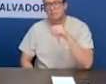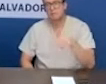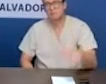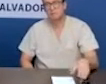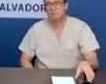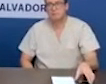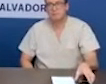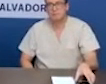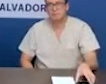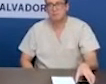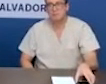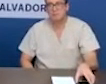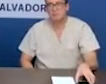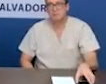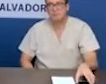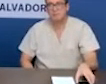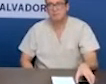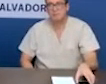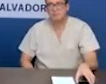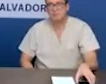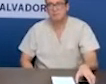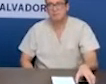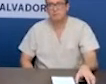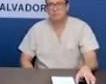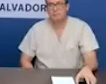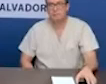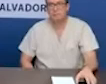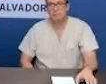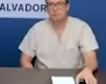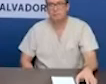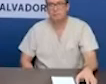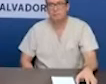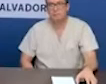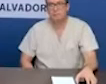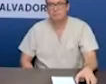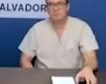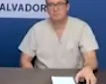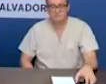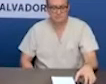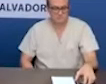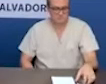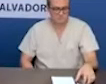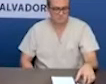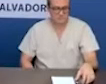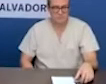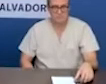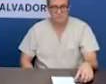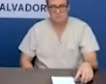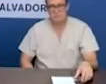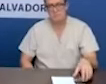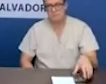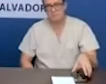y en parte quizás de la progesterona. El 12% de las personas que sufren de psicosis postparto evoluciona